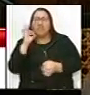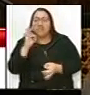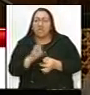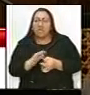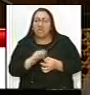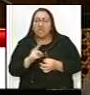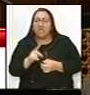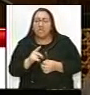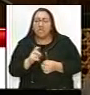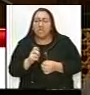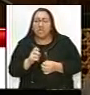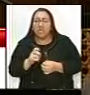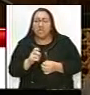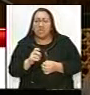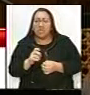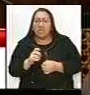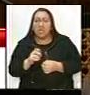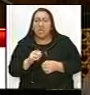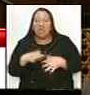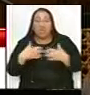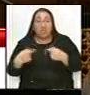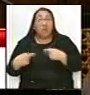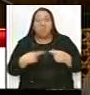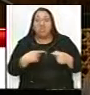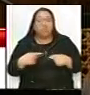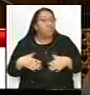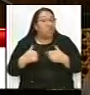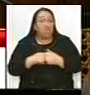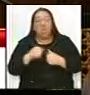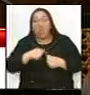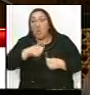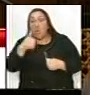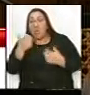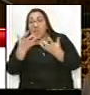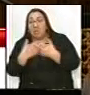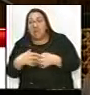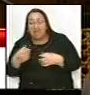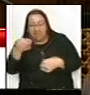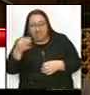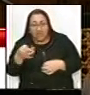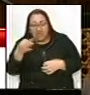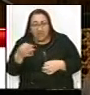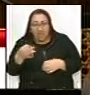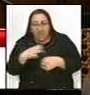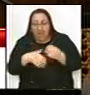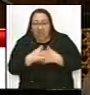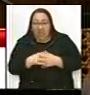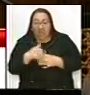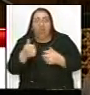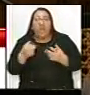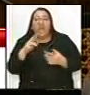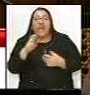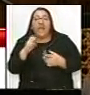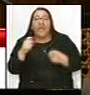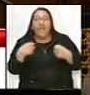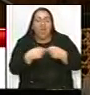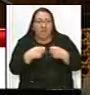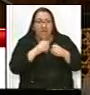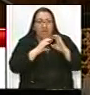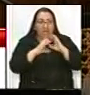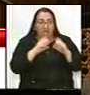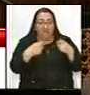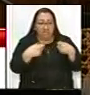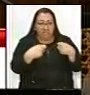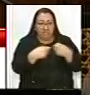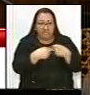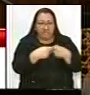que la vuelva anti competitiva ante la competencia efectiva real de las otras redes de telecomunicaciones que